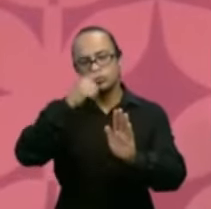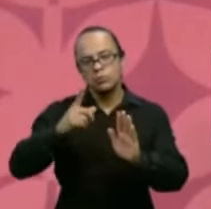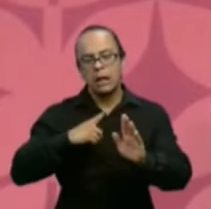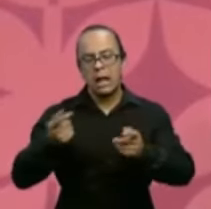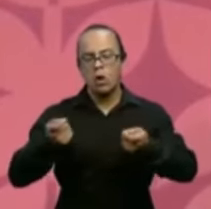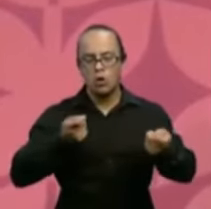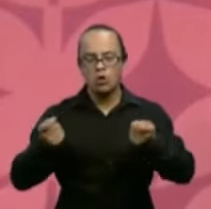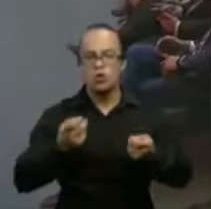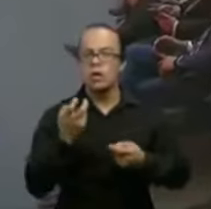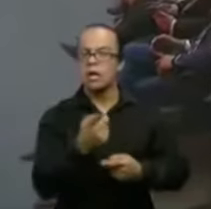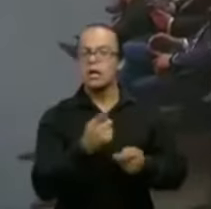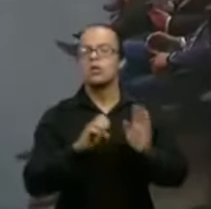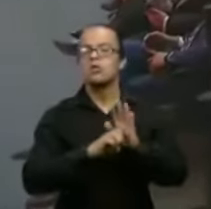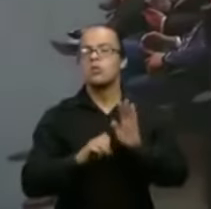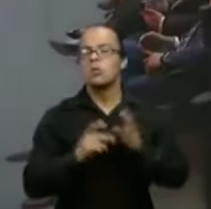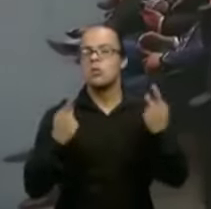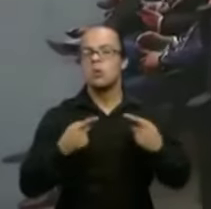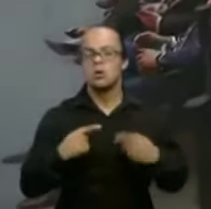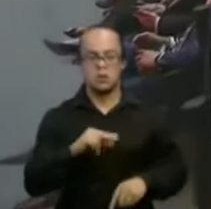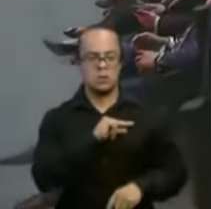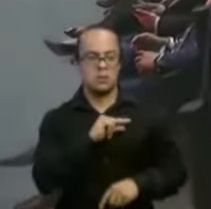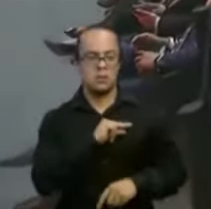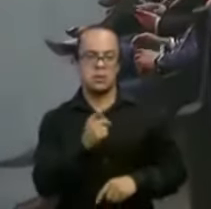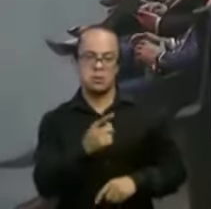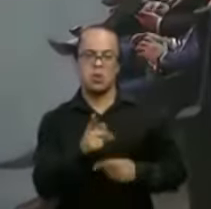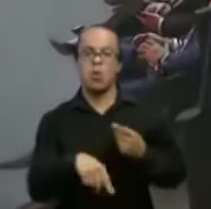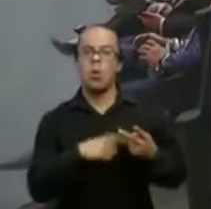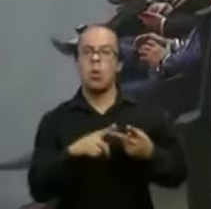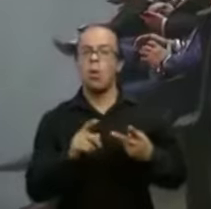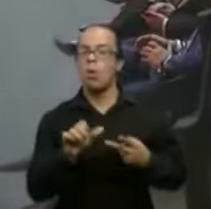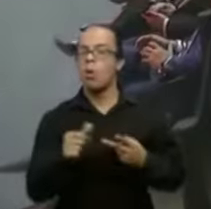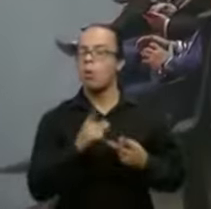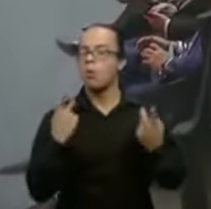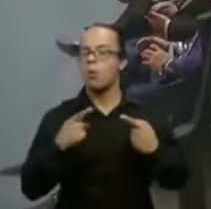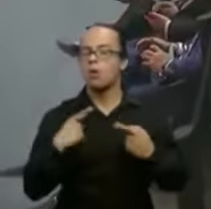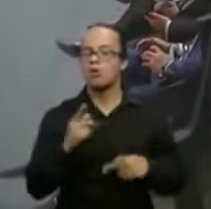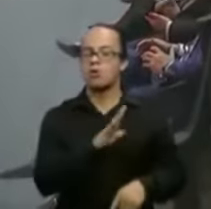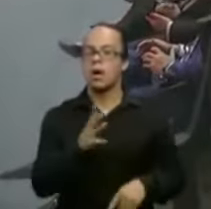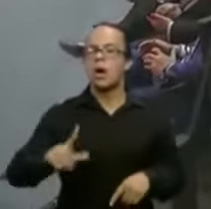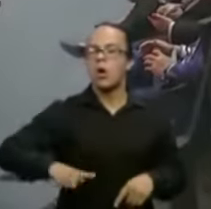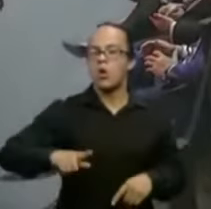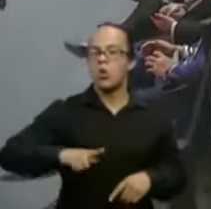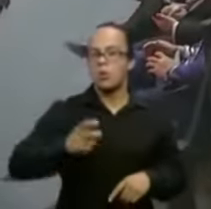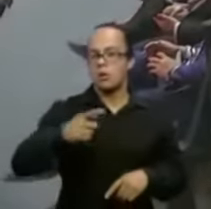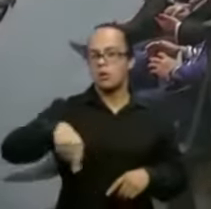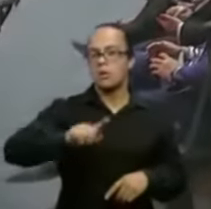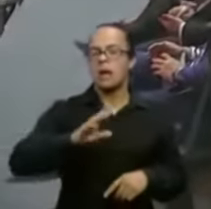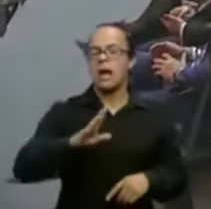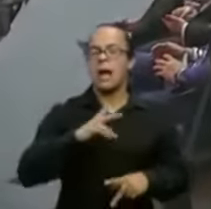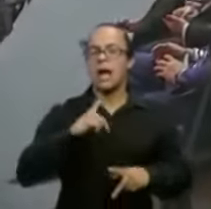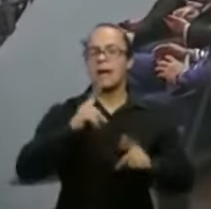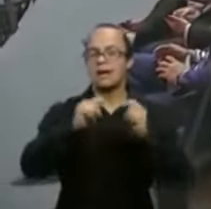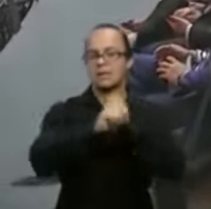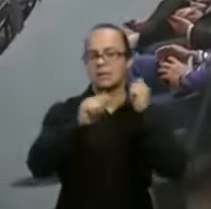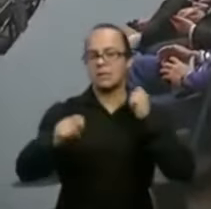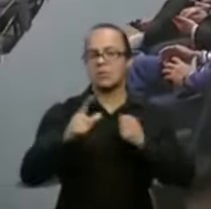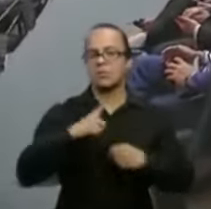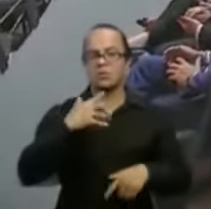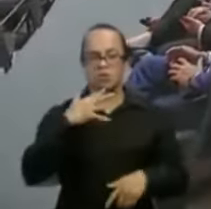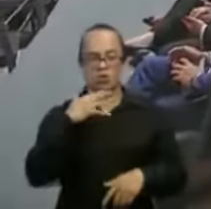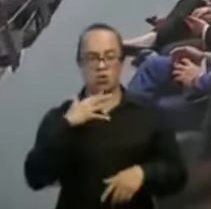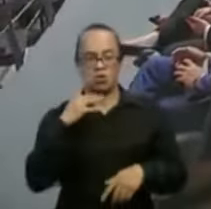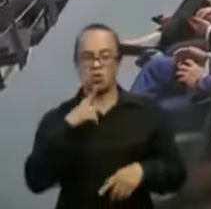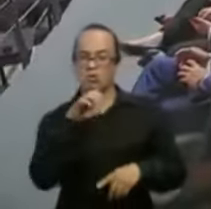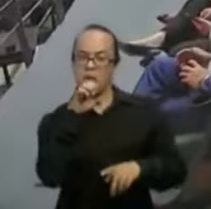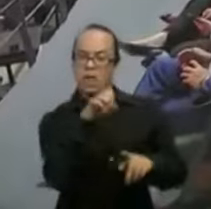evitar que un ciudadano particular o cualquier que presente un servicio público de autotransporte sea extorsionado.